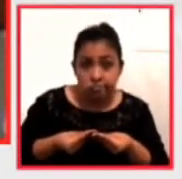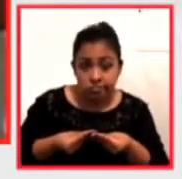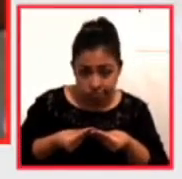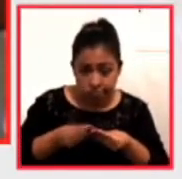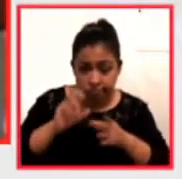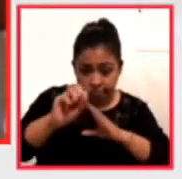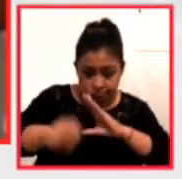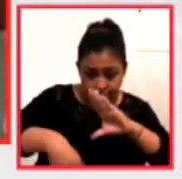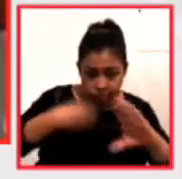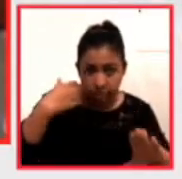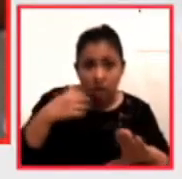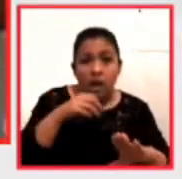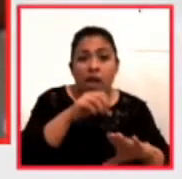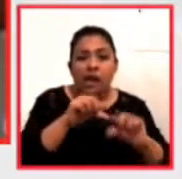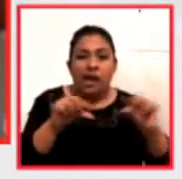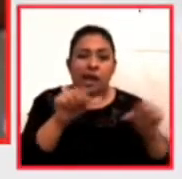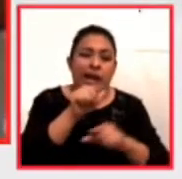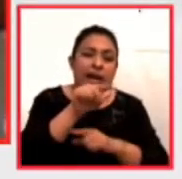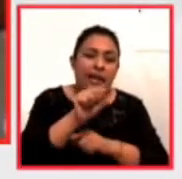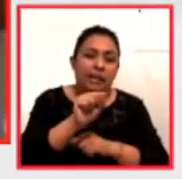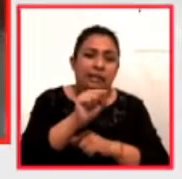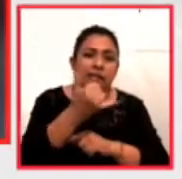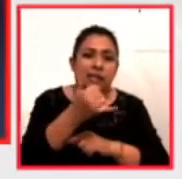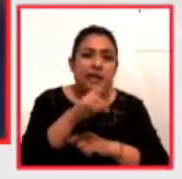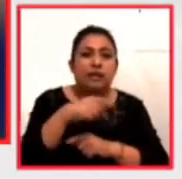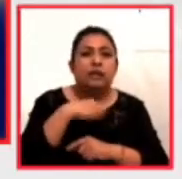enviarnos tu libro a Alas y Raíces en la página